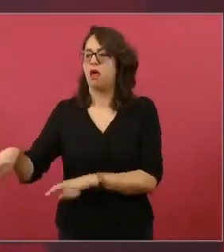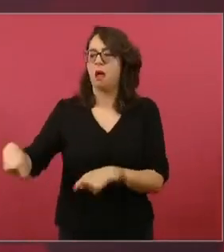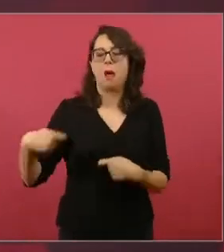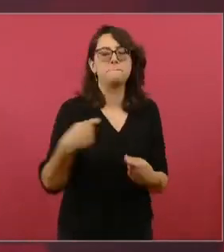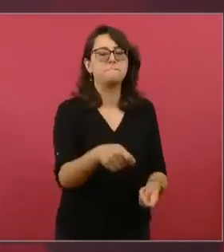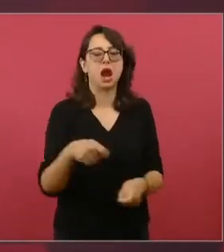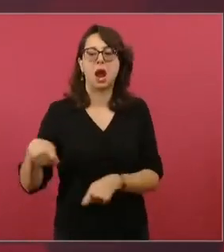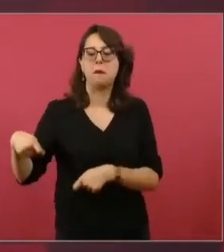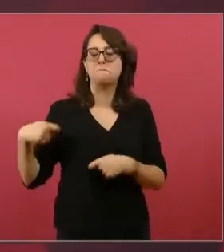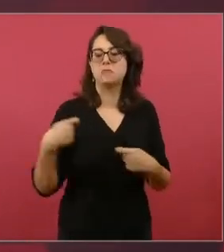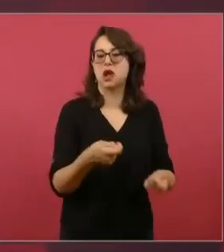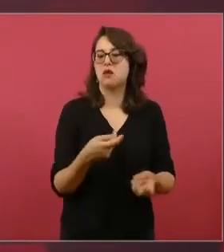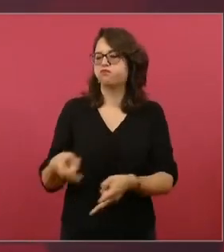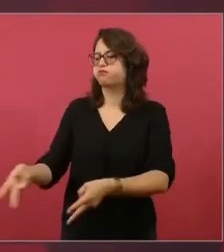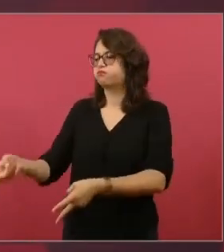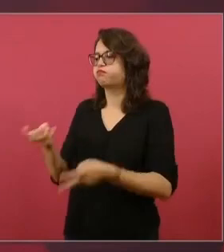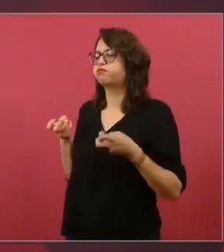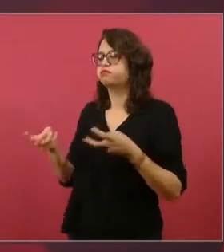se